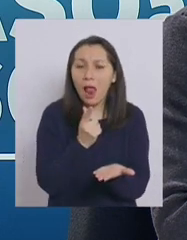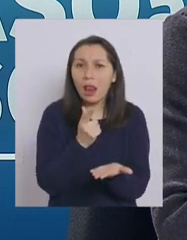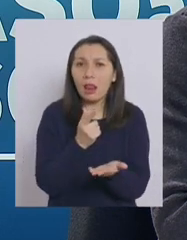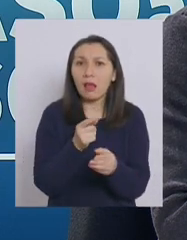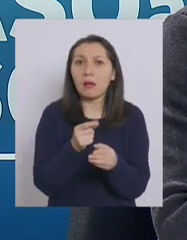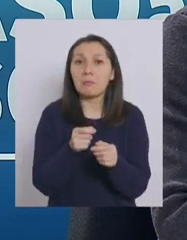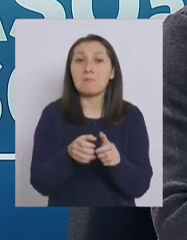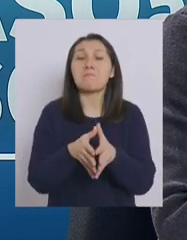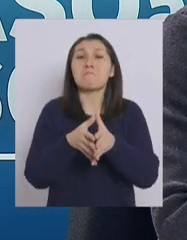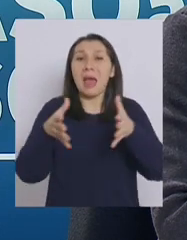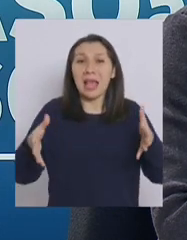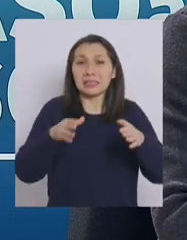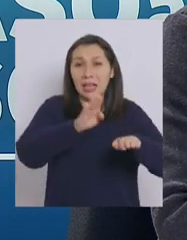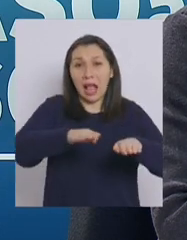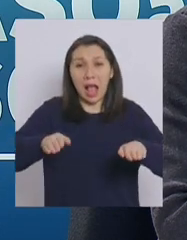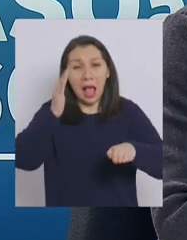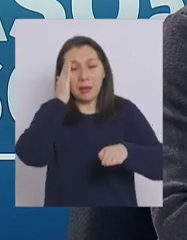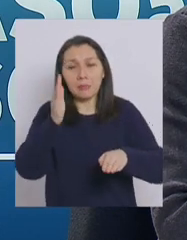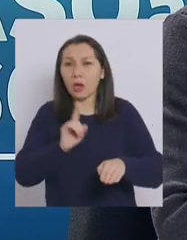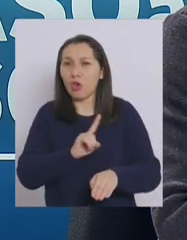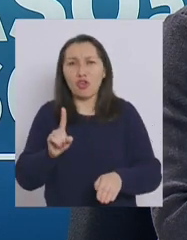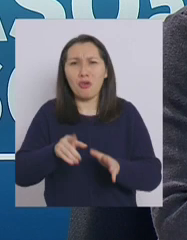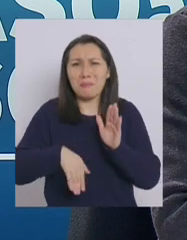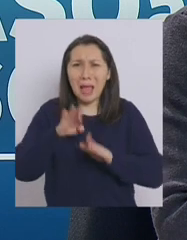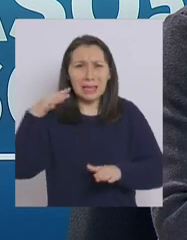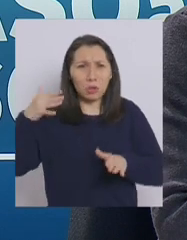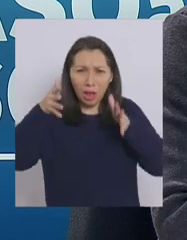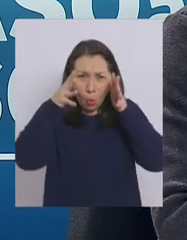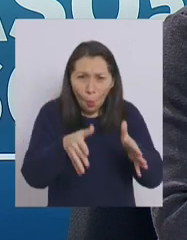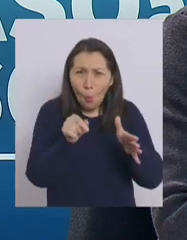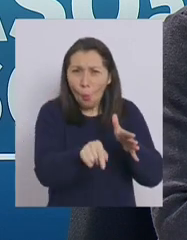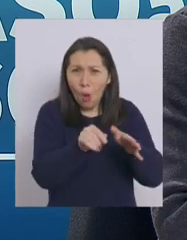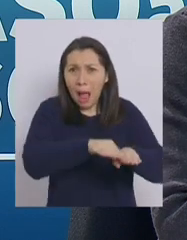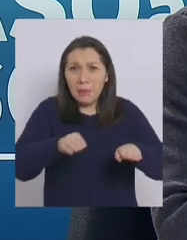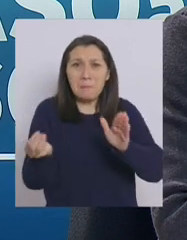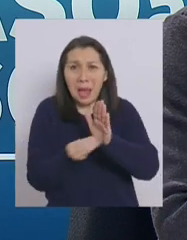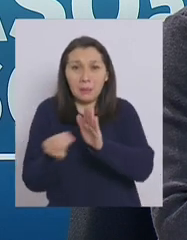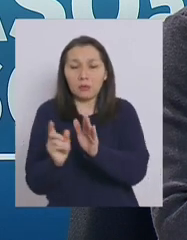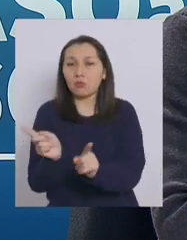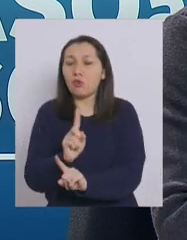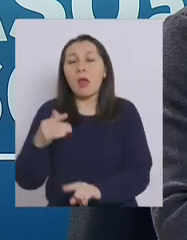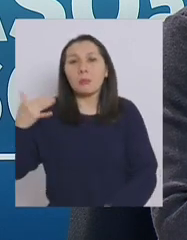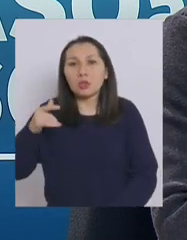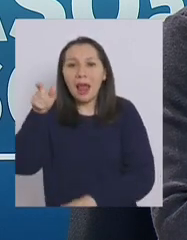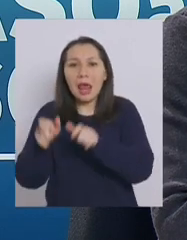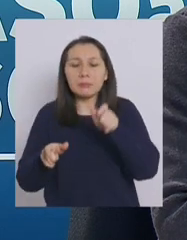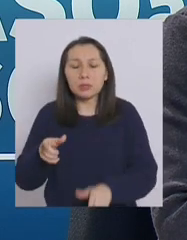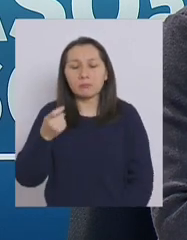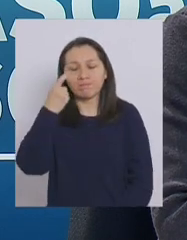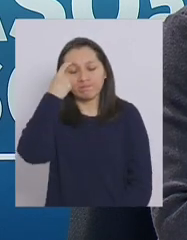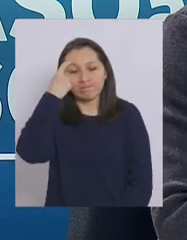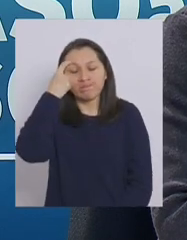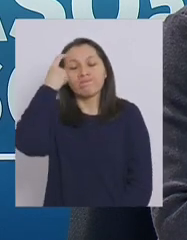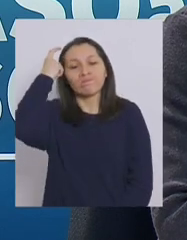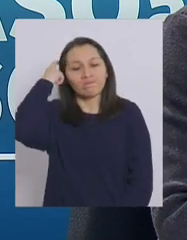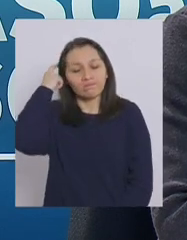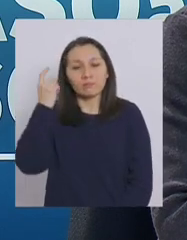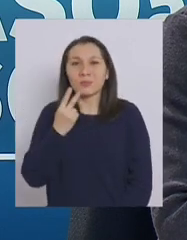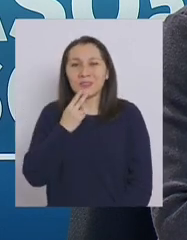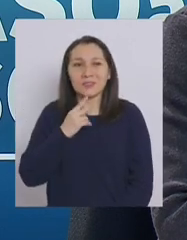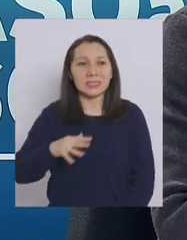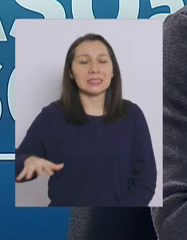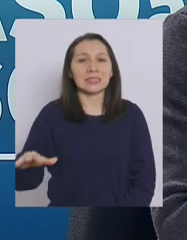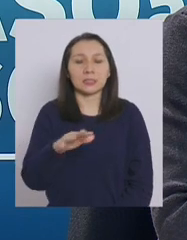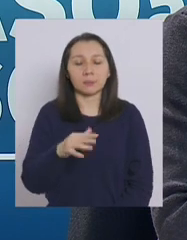estrategia de aumentar camas UCI no es lo más importante. Lo más importante es que las personas tomen conciencia de la situación que